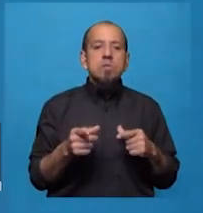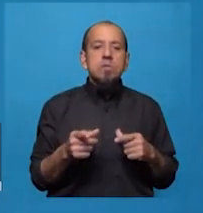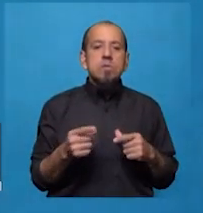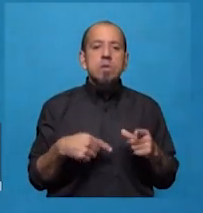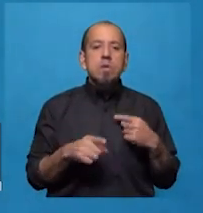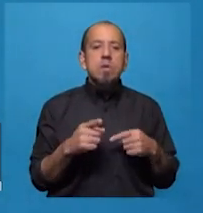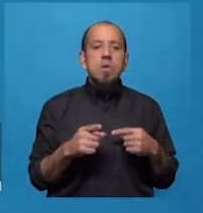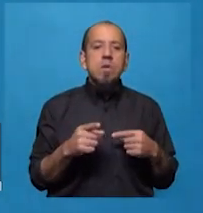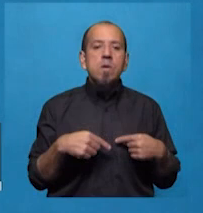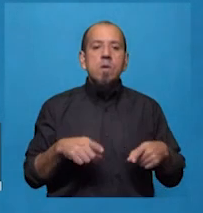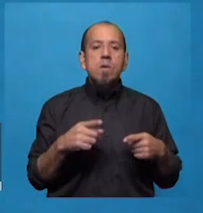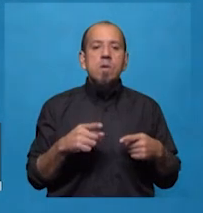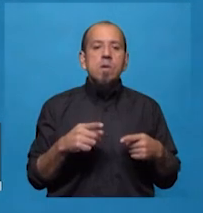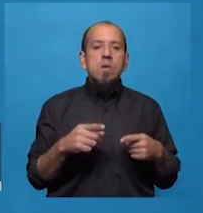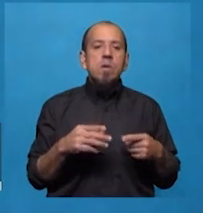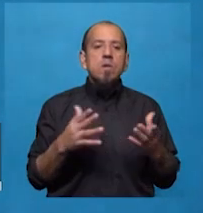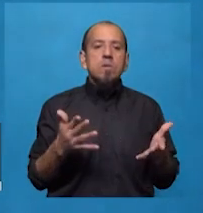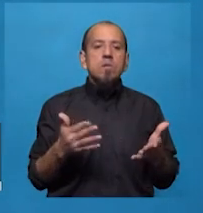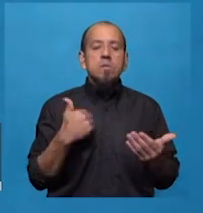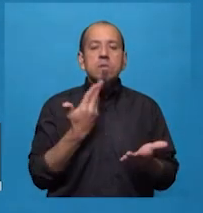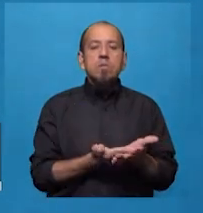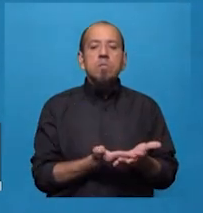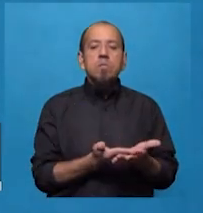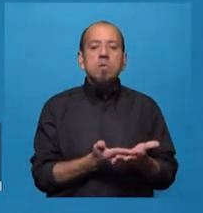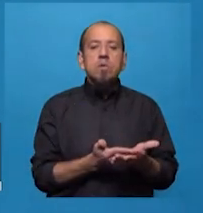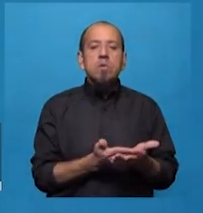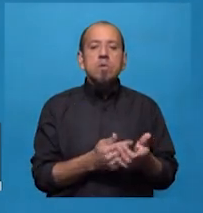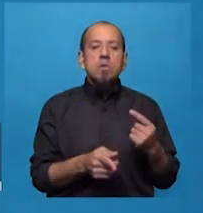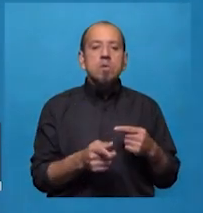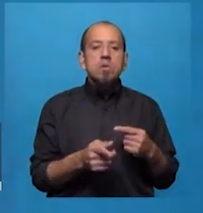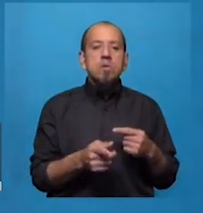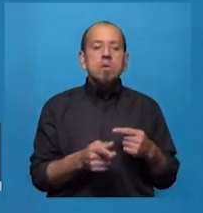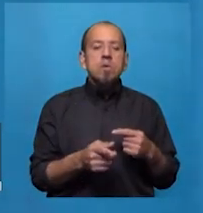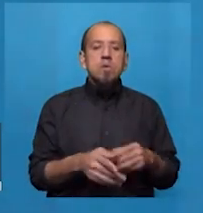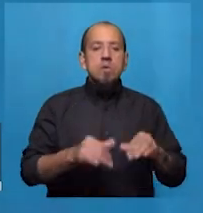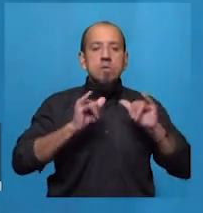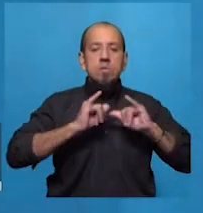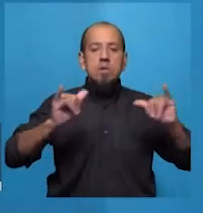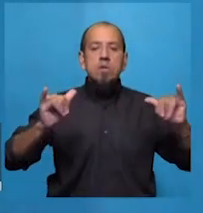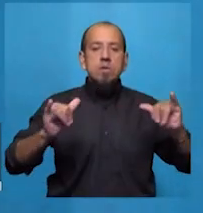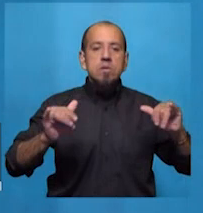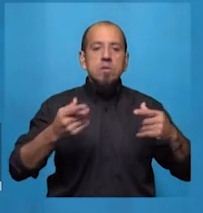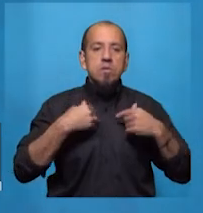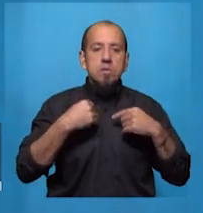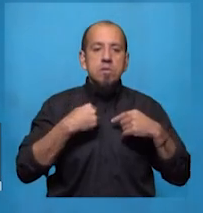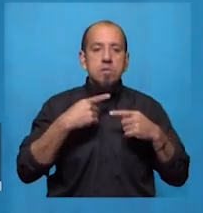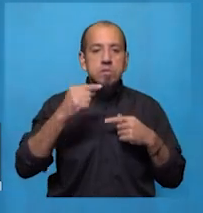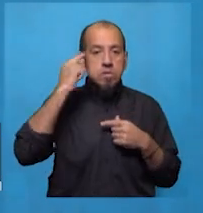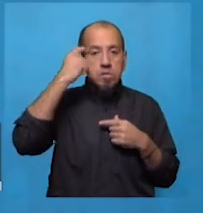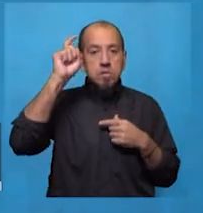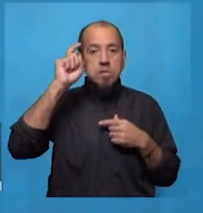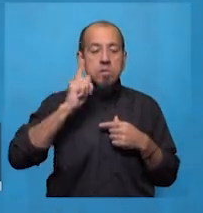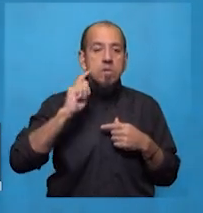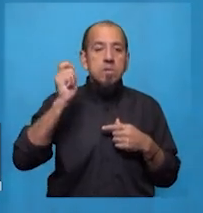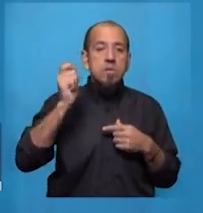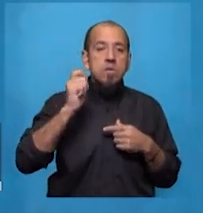a incidir en la baja de los homicidios y la propuesta que está haciendo el frente amplio es de marketing ni siquiera la habíamos inventado nosotros esa idea de la